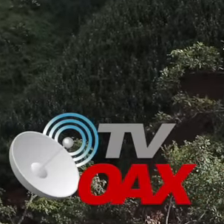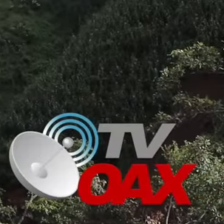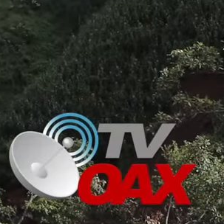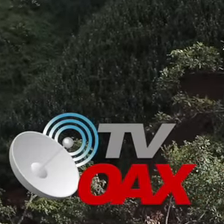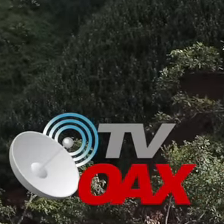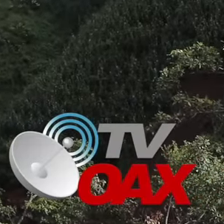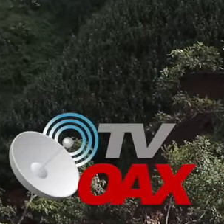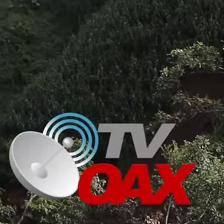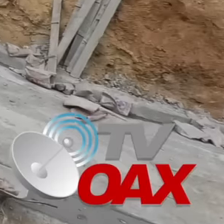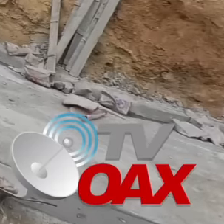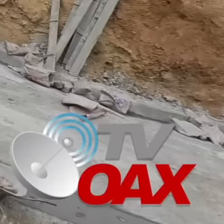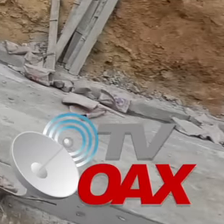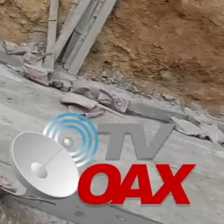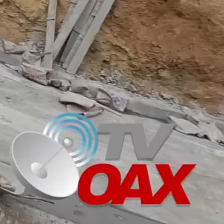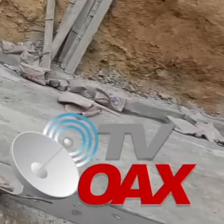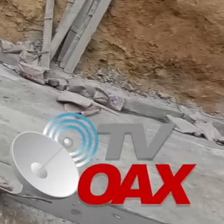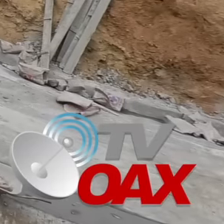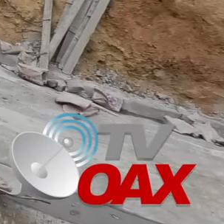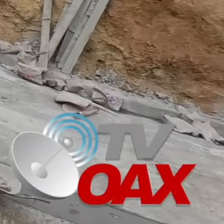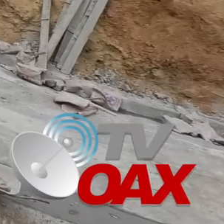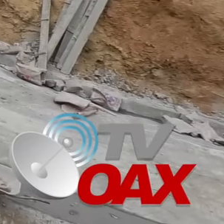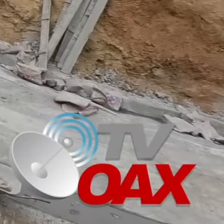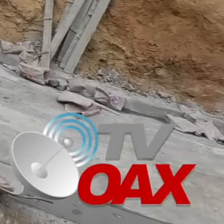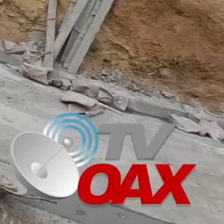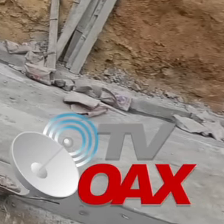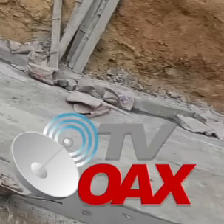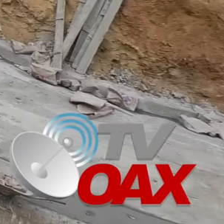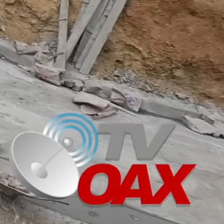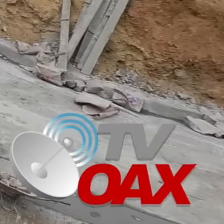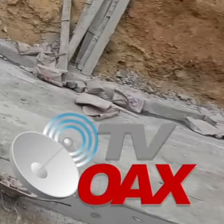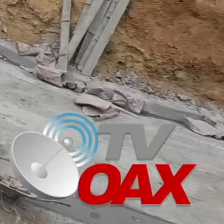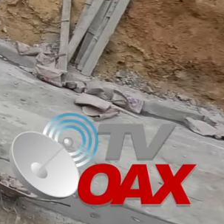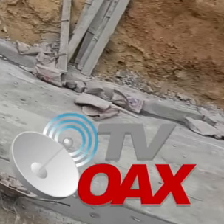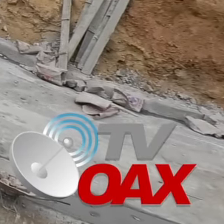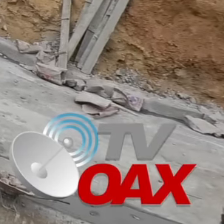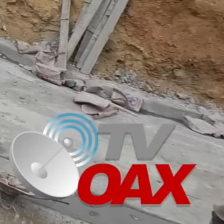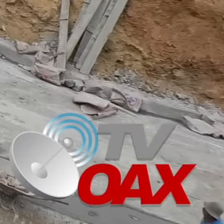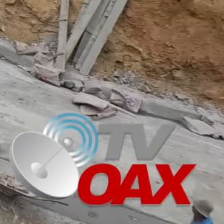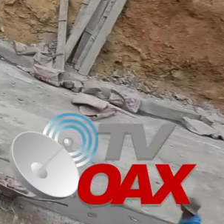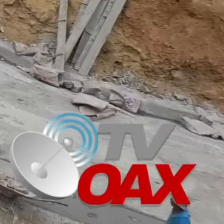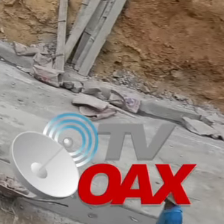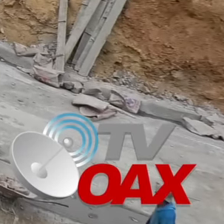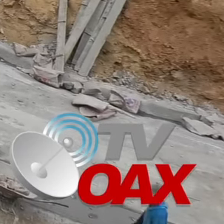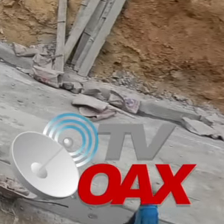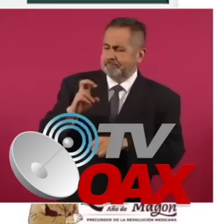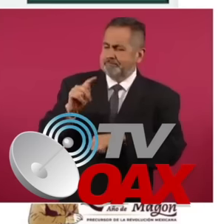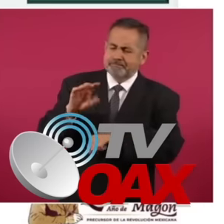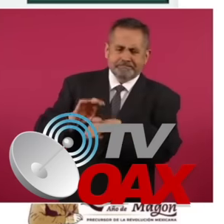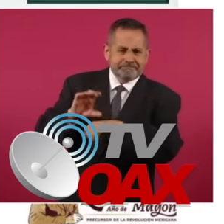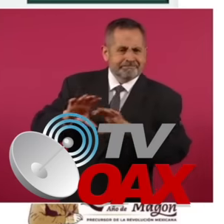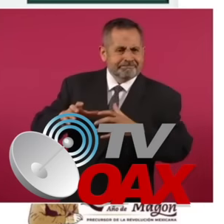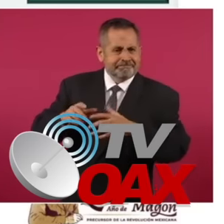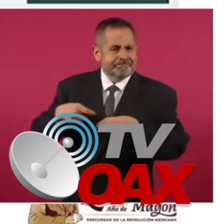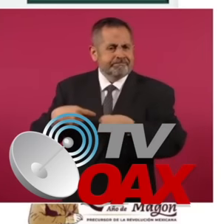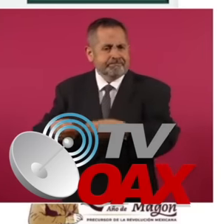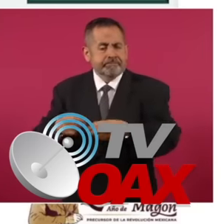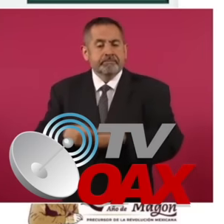ellos con su propia mano hacen los caminos de concreto. Hasta ahorita tenemos desplegado este programa en 7 estados con una inversión